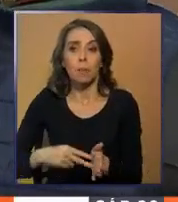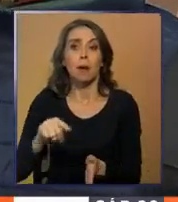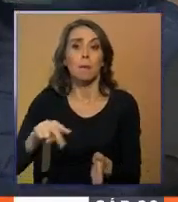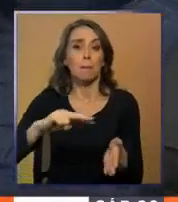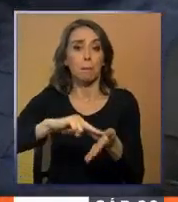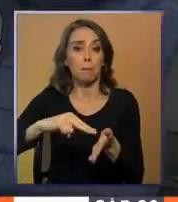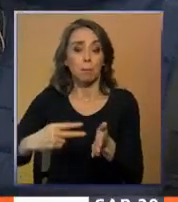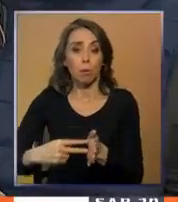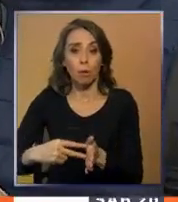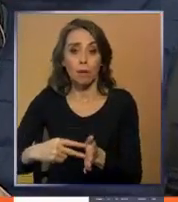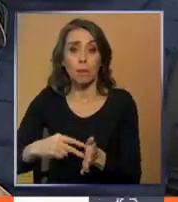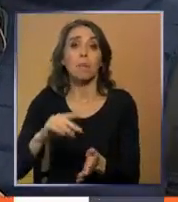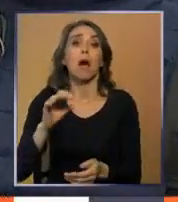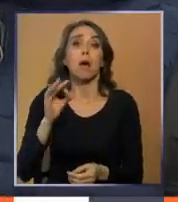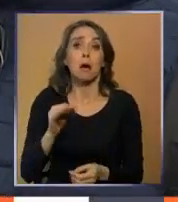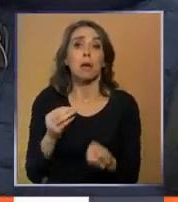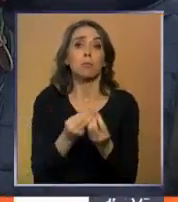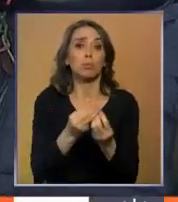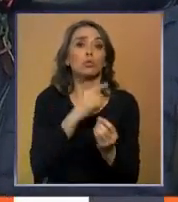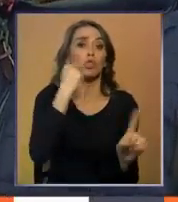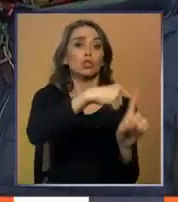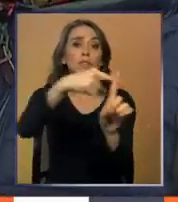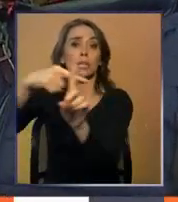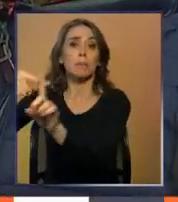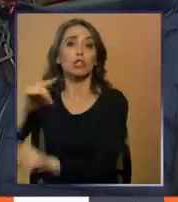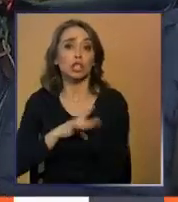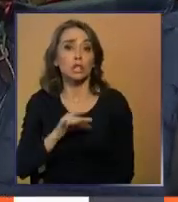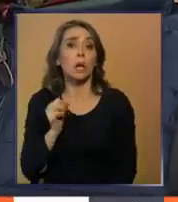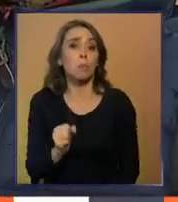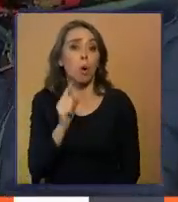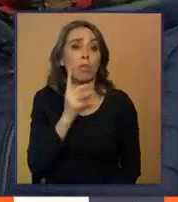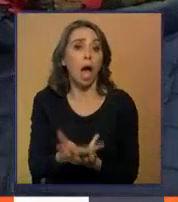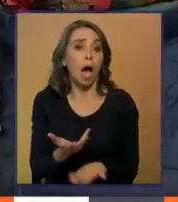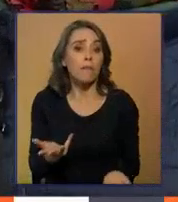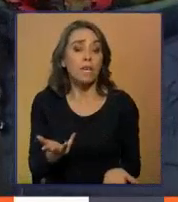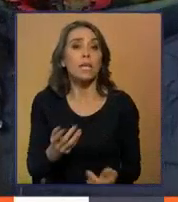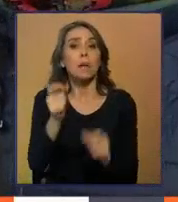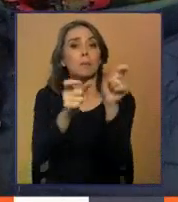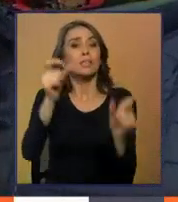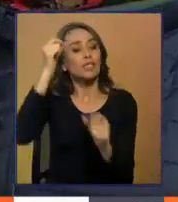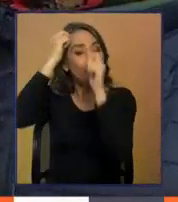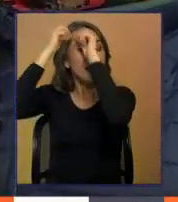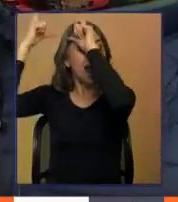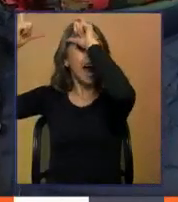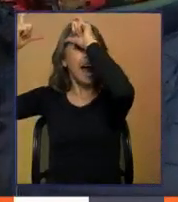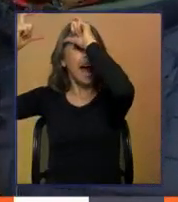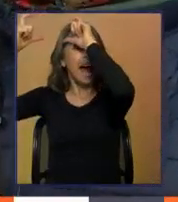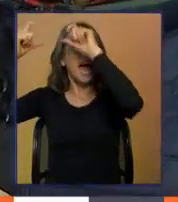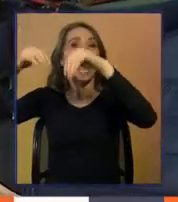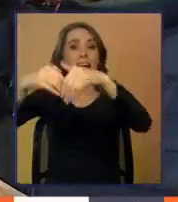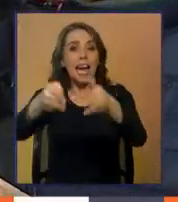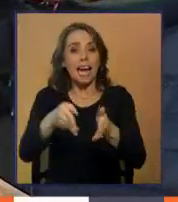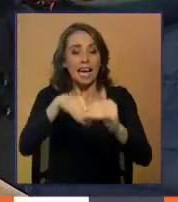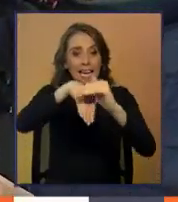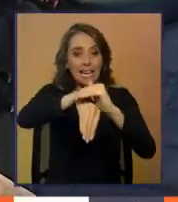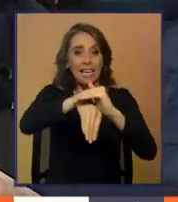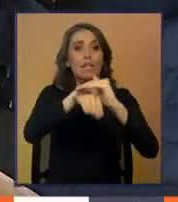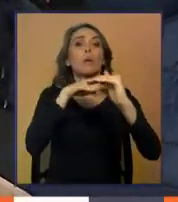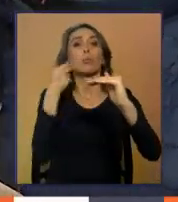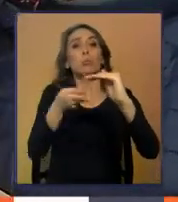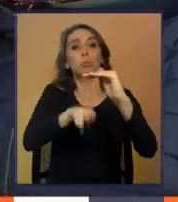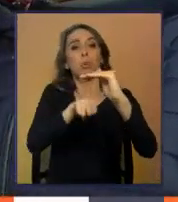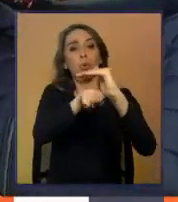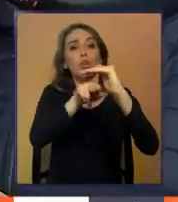que seguramente ahora pueden tener muchos parques de Chile, dado que la imagen mental de las personas es que los sarcófagos donde guardan a sus deudos